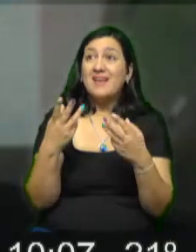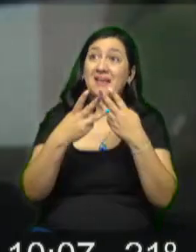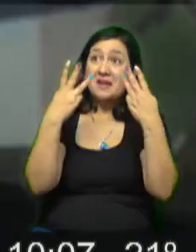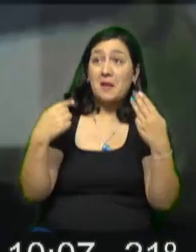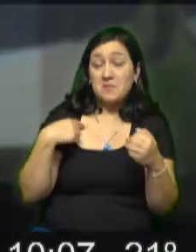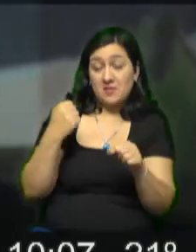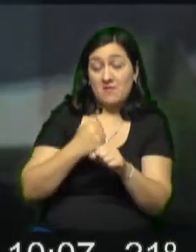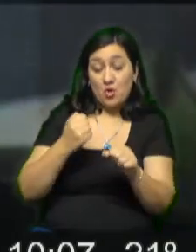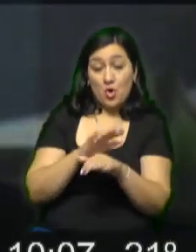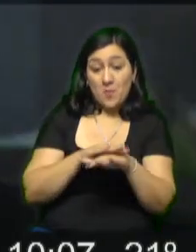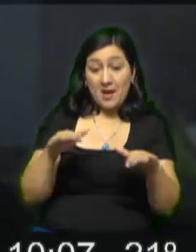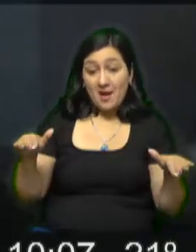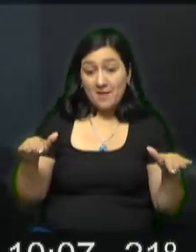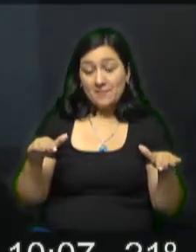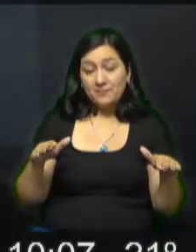normal